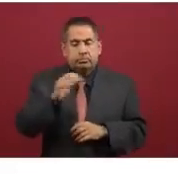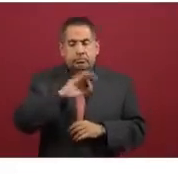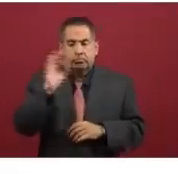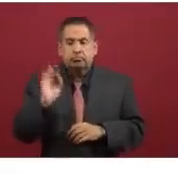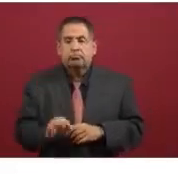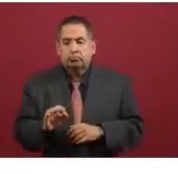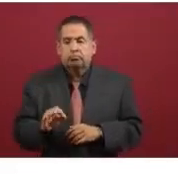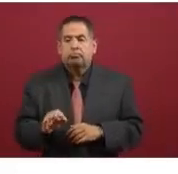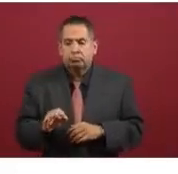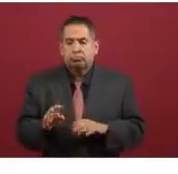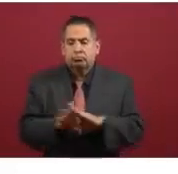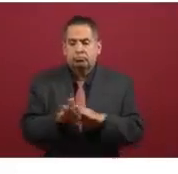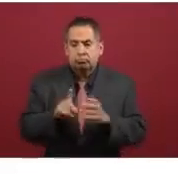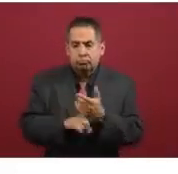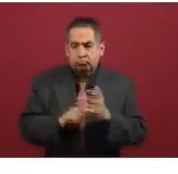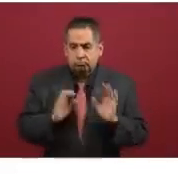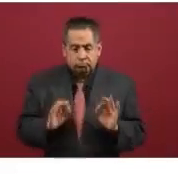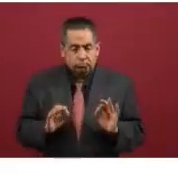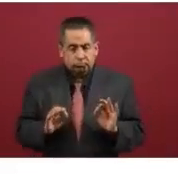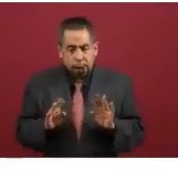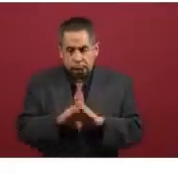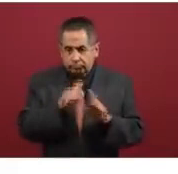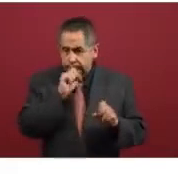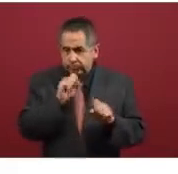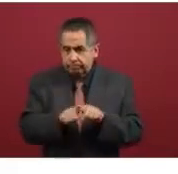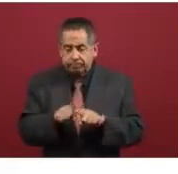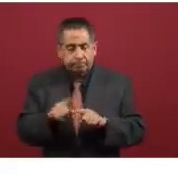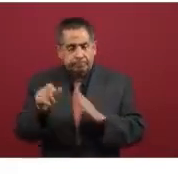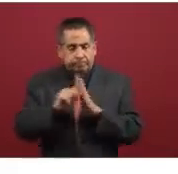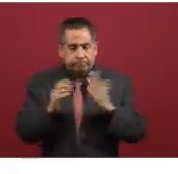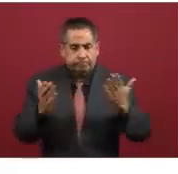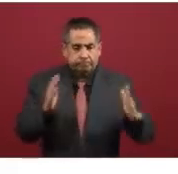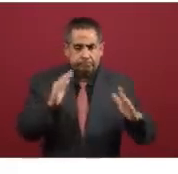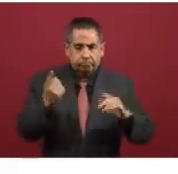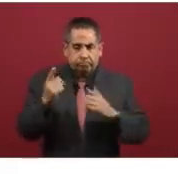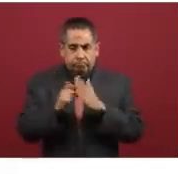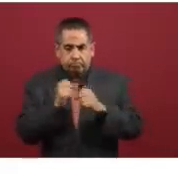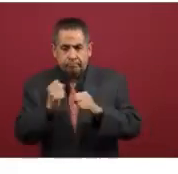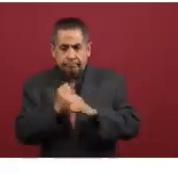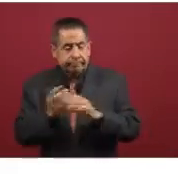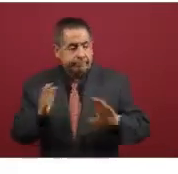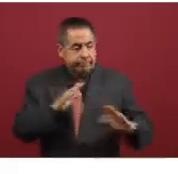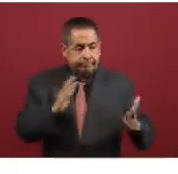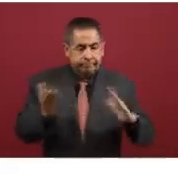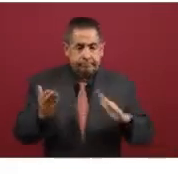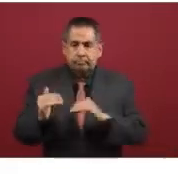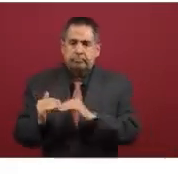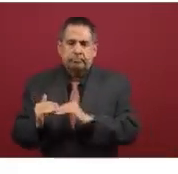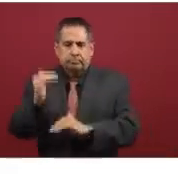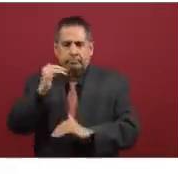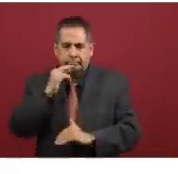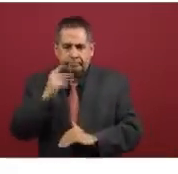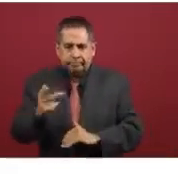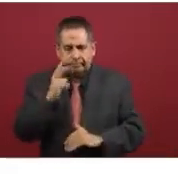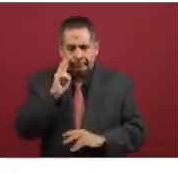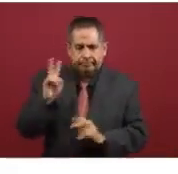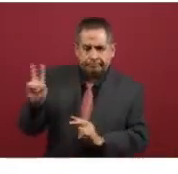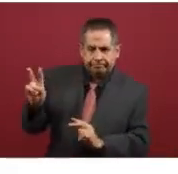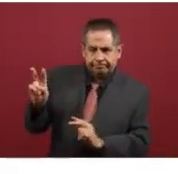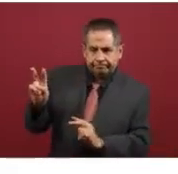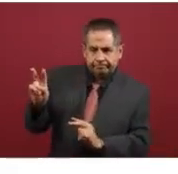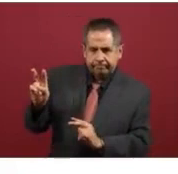6.7% con respecto al mismo mes del año anterior. Aquí lo podemos